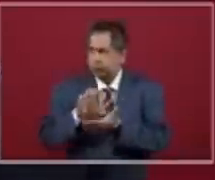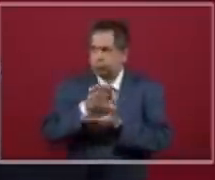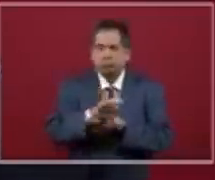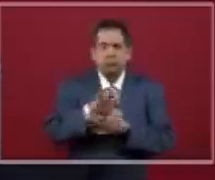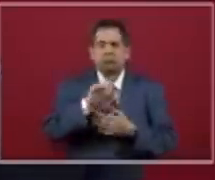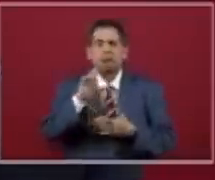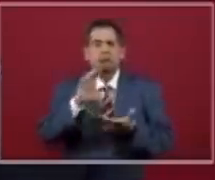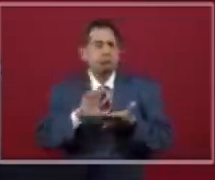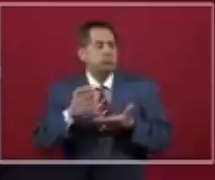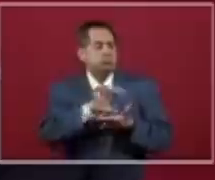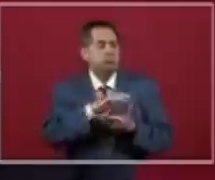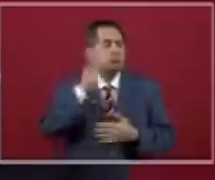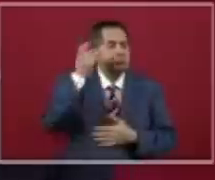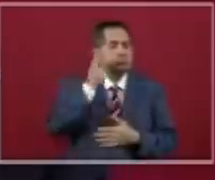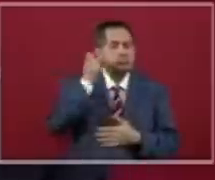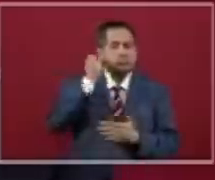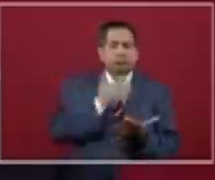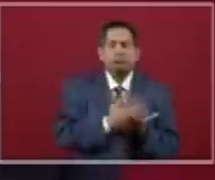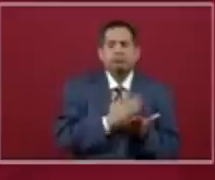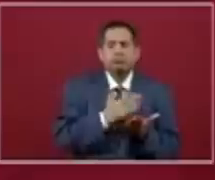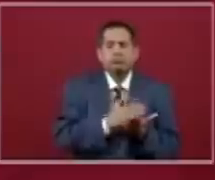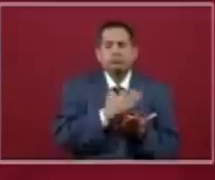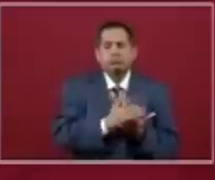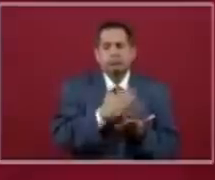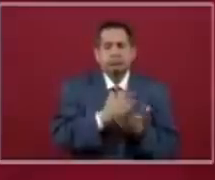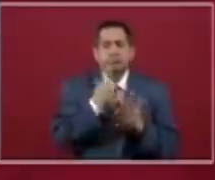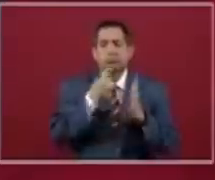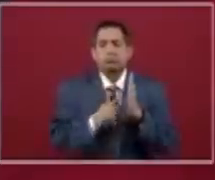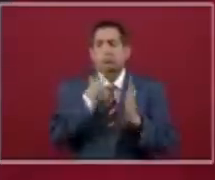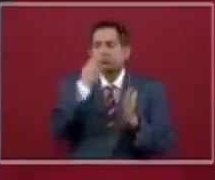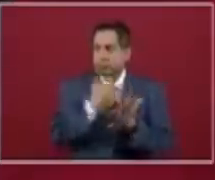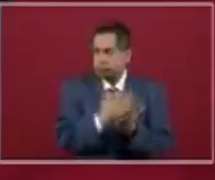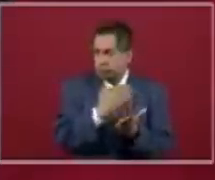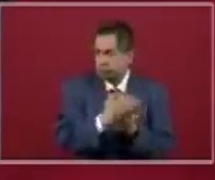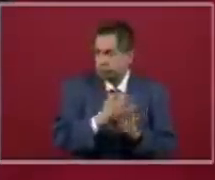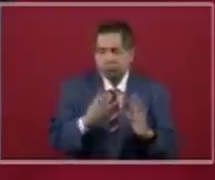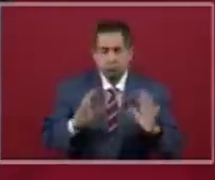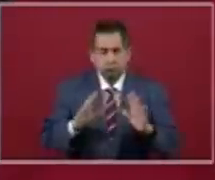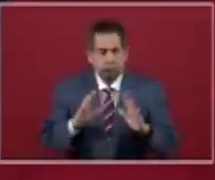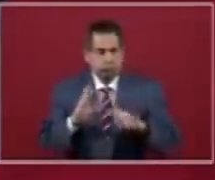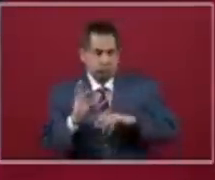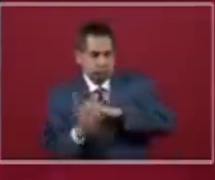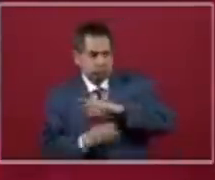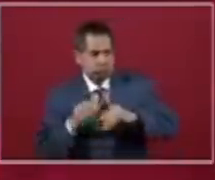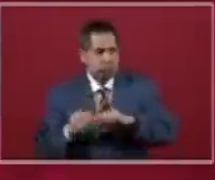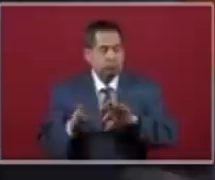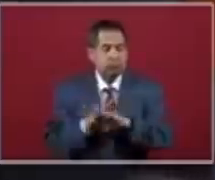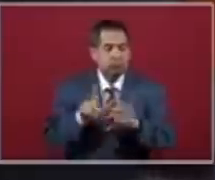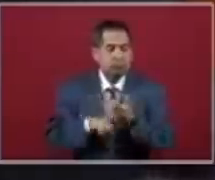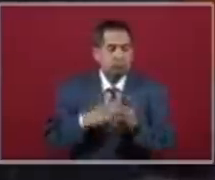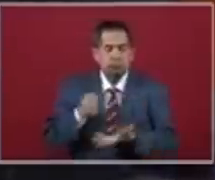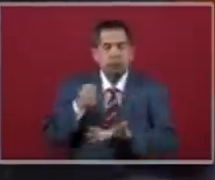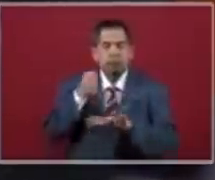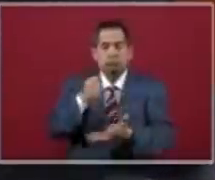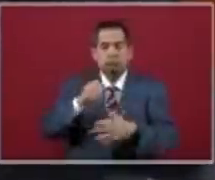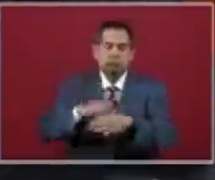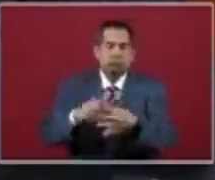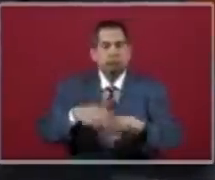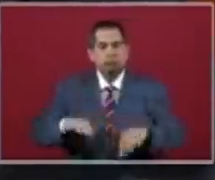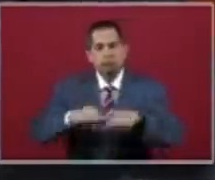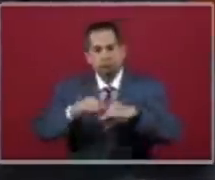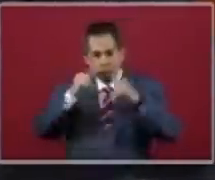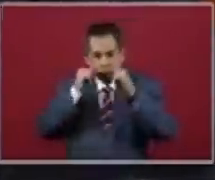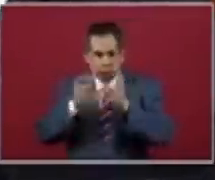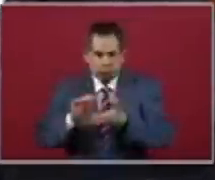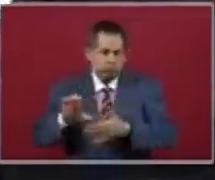fideicomiso que tengas ahí, pues, por una sola vez, vamos a ir aumentando los recursos que presupuestalmente están destinados a este